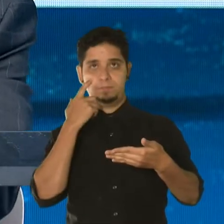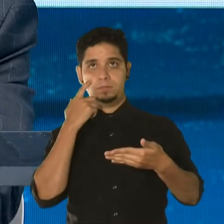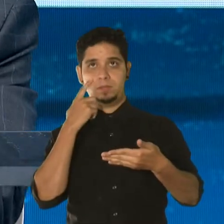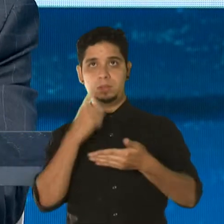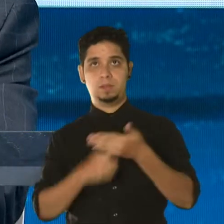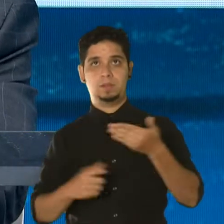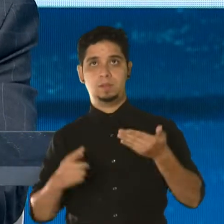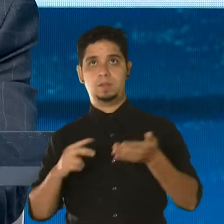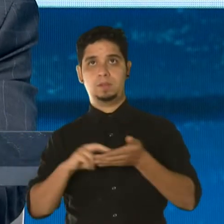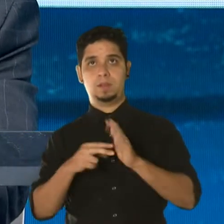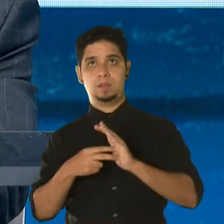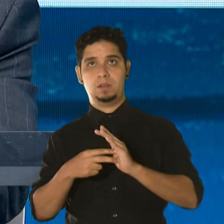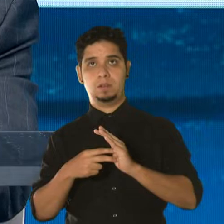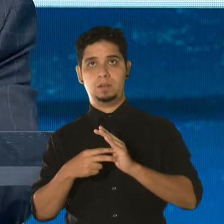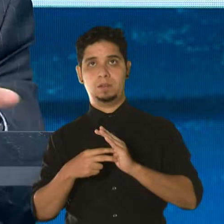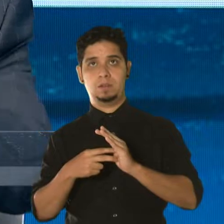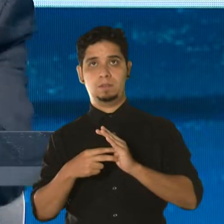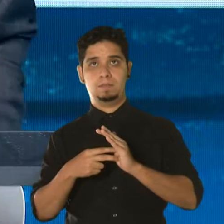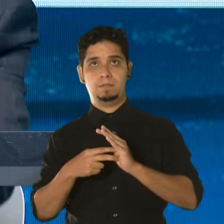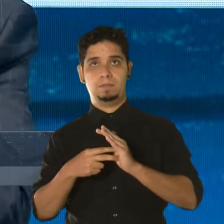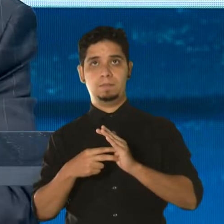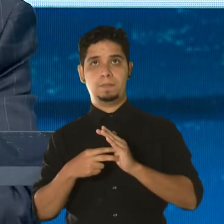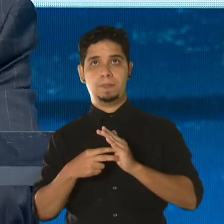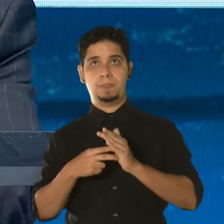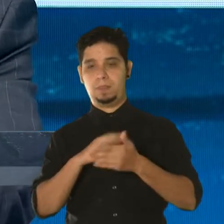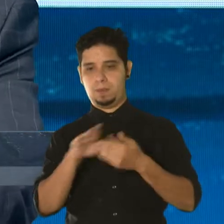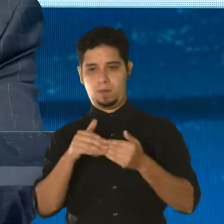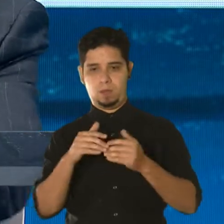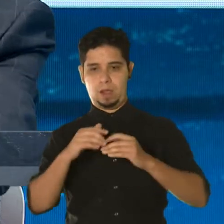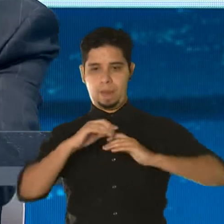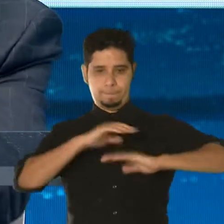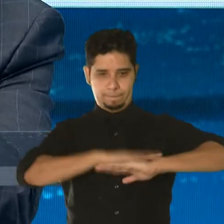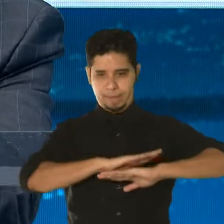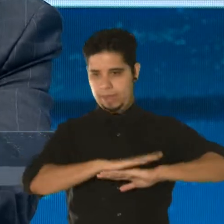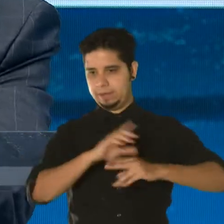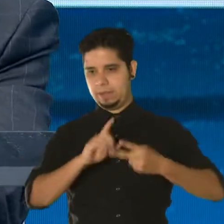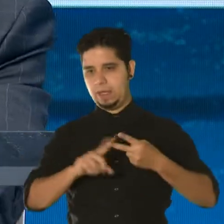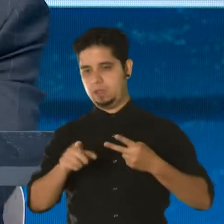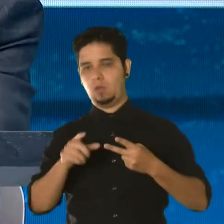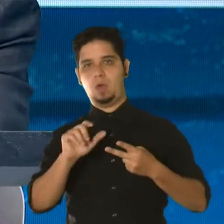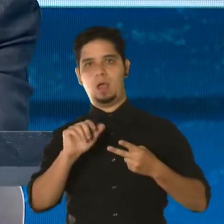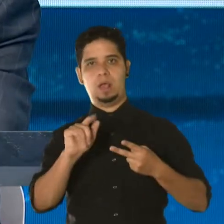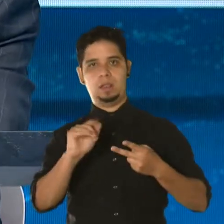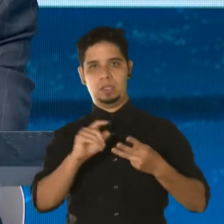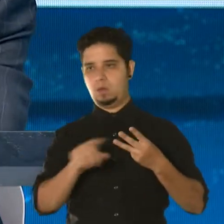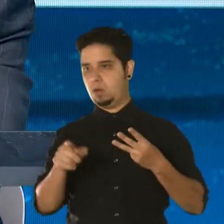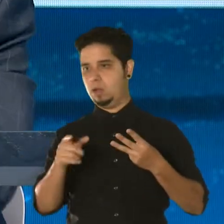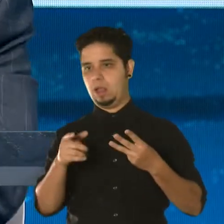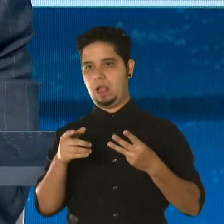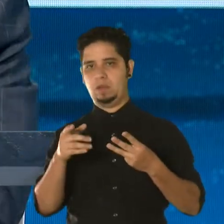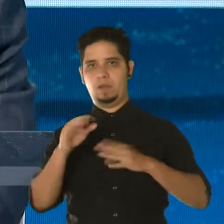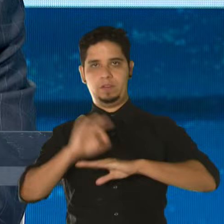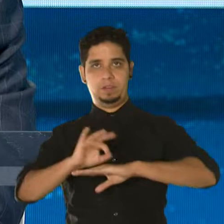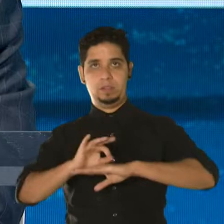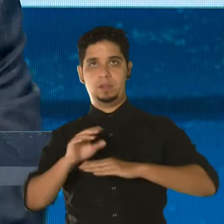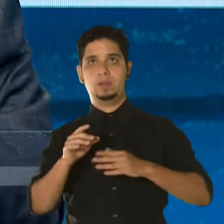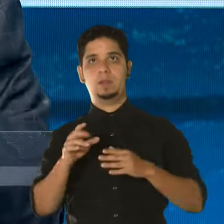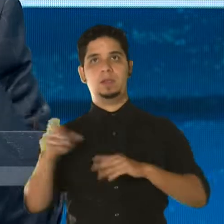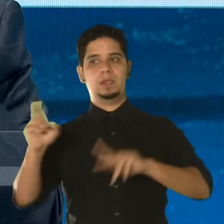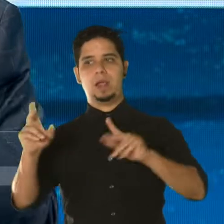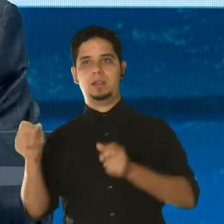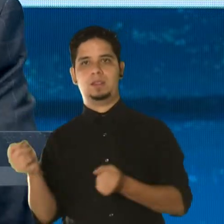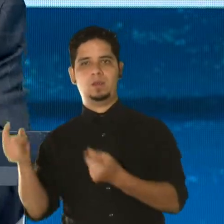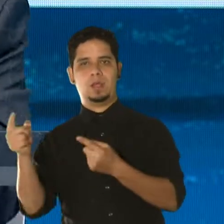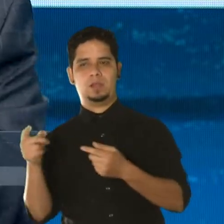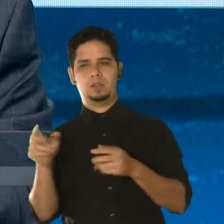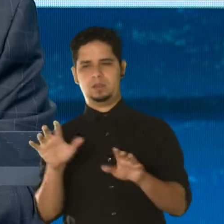son activos, ¿verdad? Porque lo tienes como activo. La oficina es un activo y la gente es un gasto.